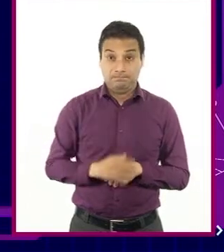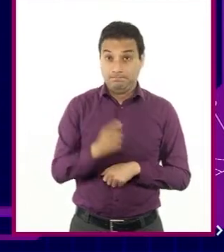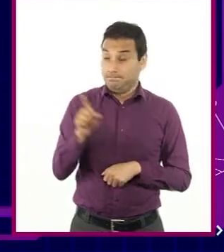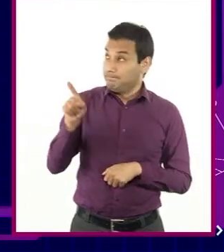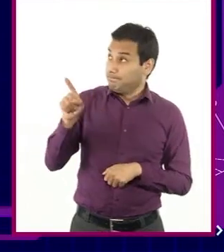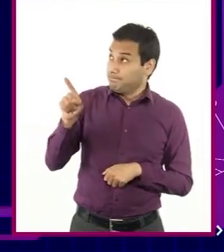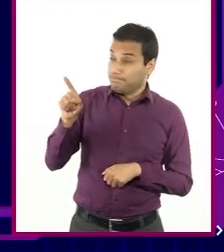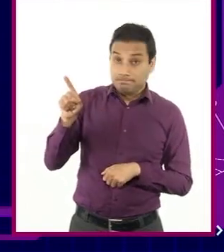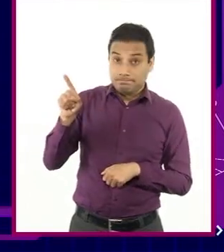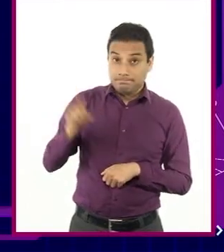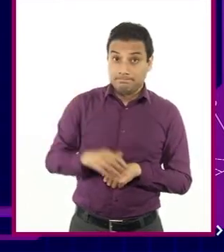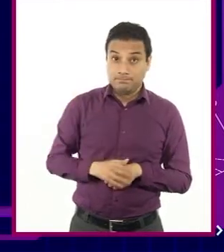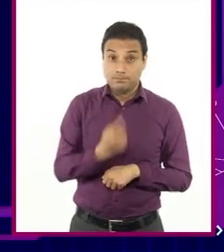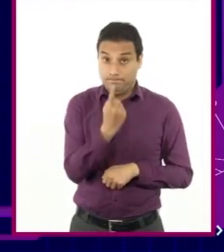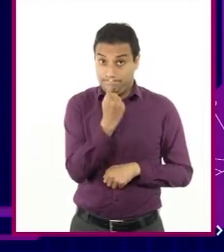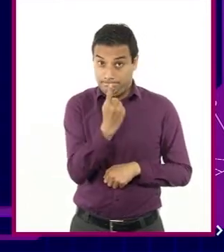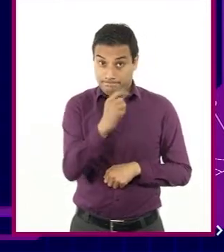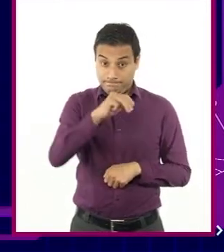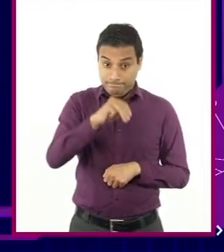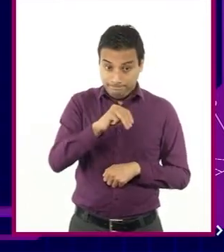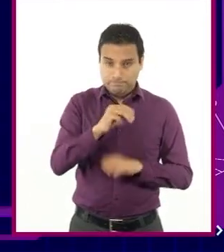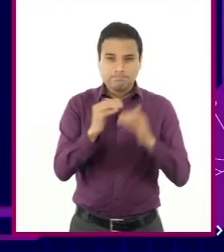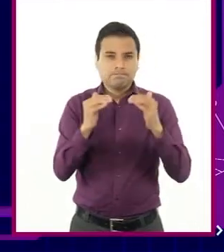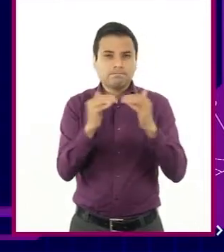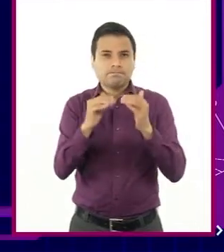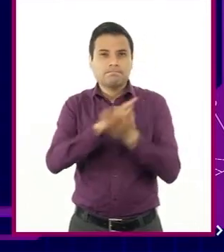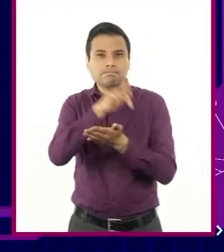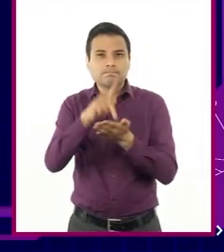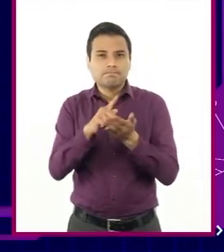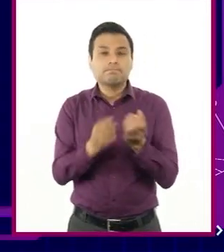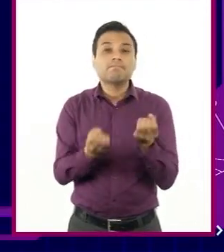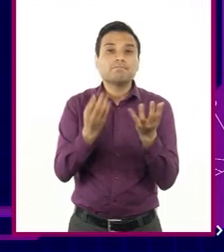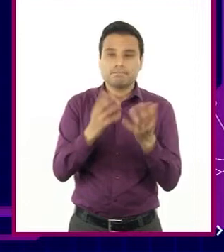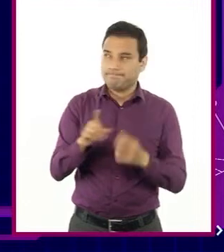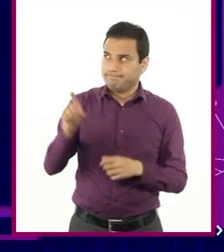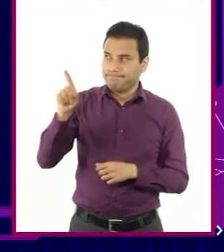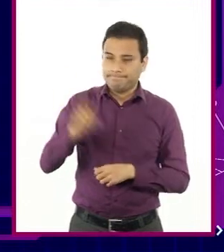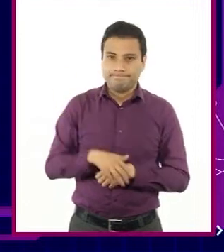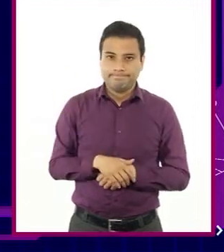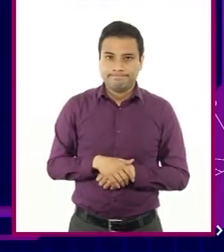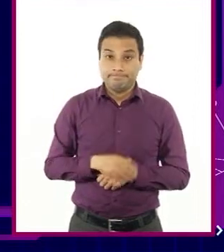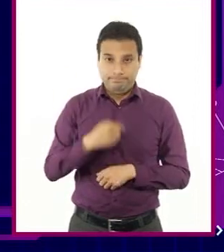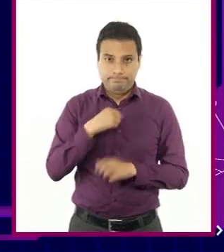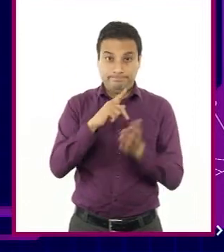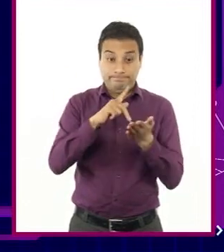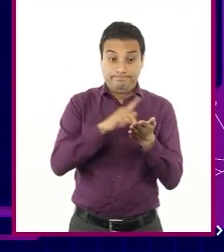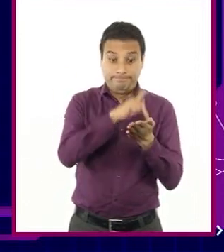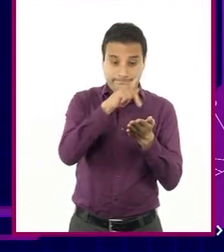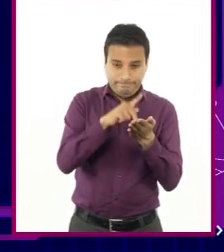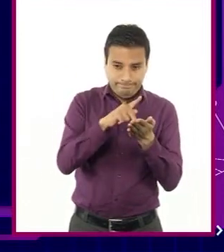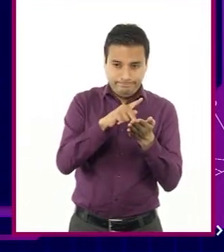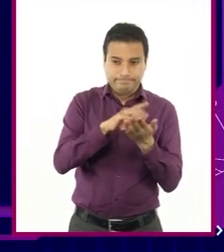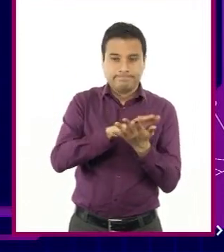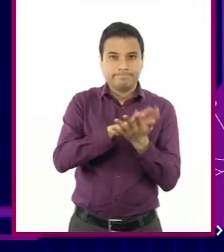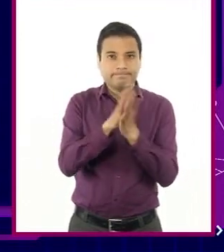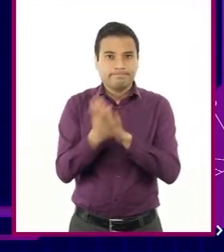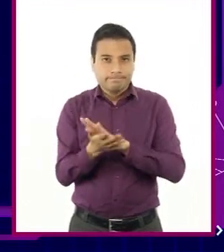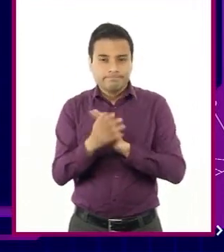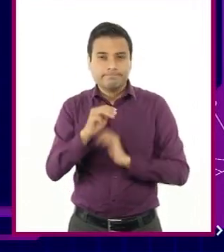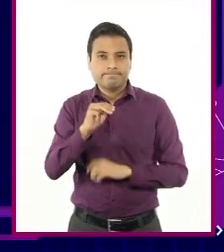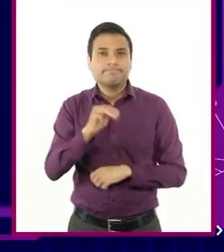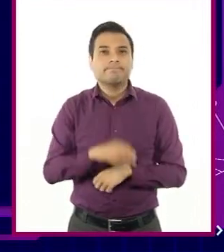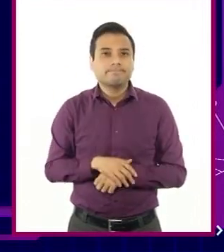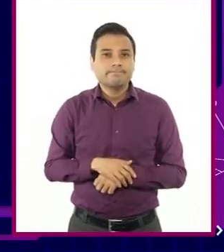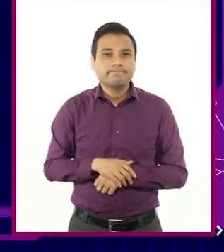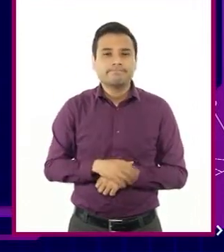a 1.6093 kilómetros. Como requerimos pasar de kilómetros a millas, debemos conservar la